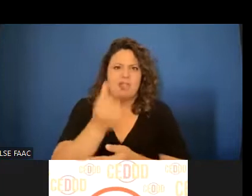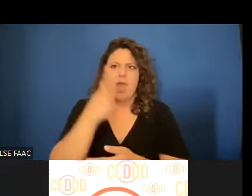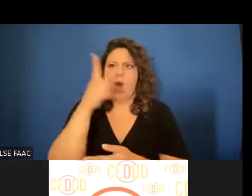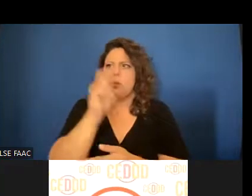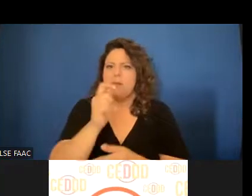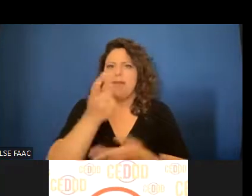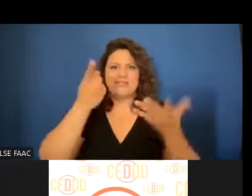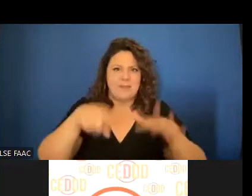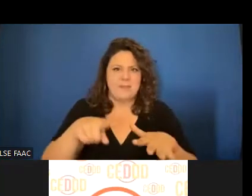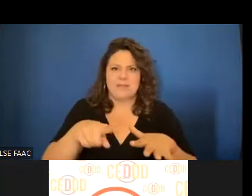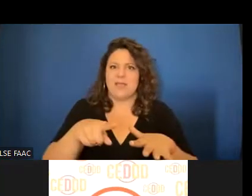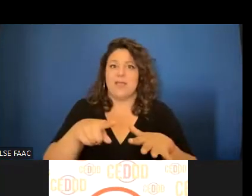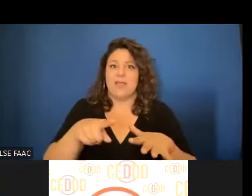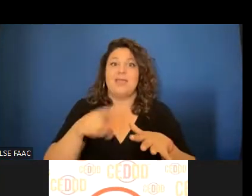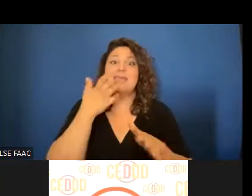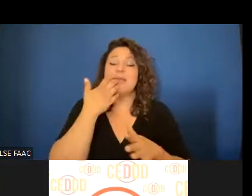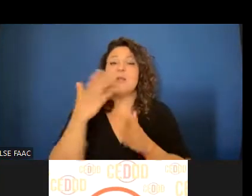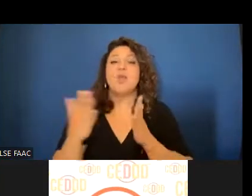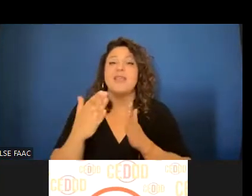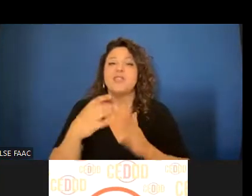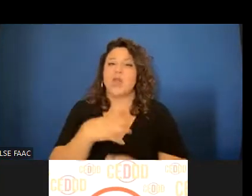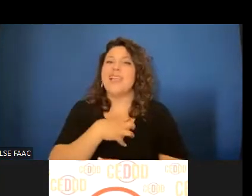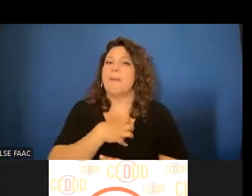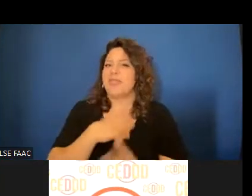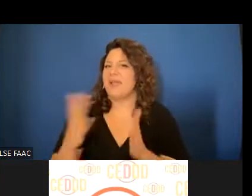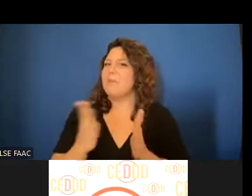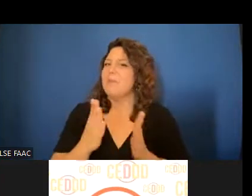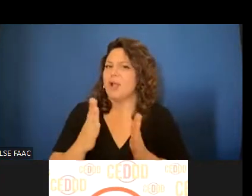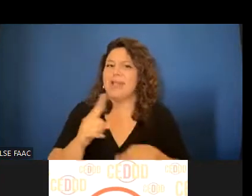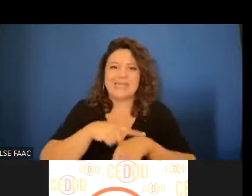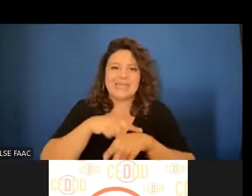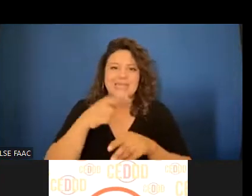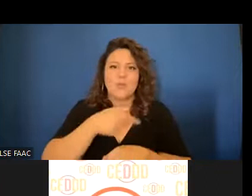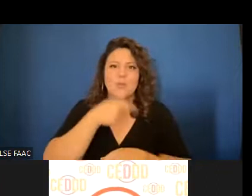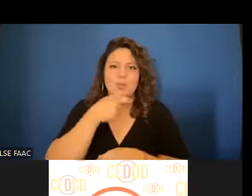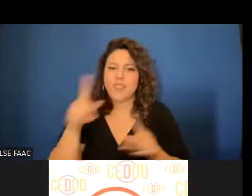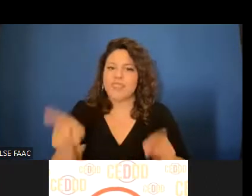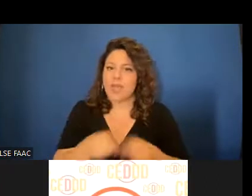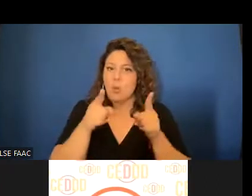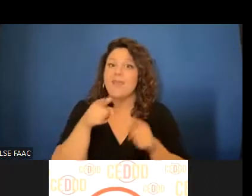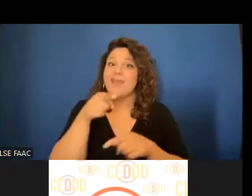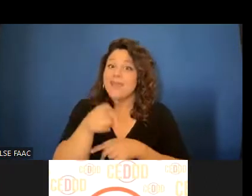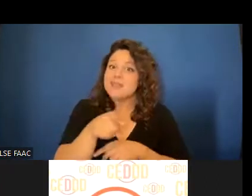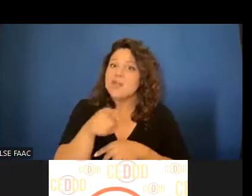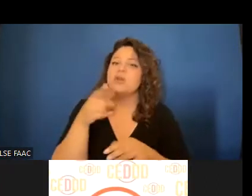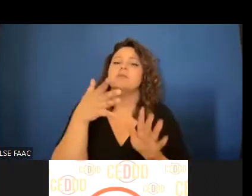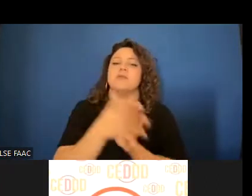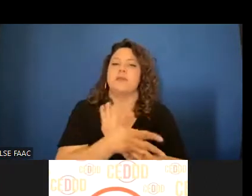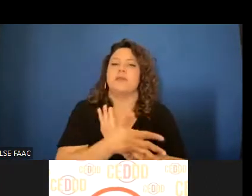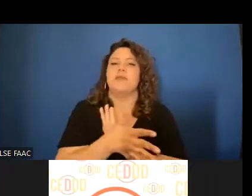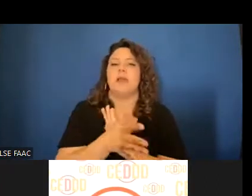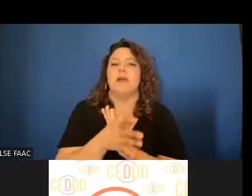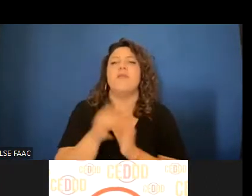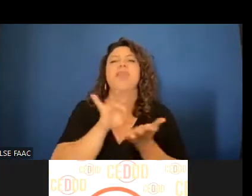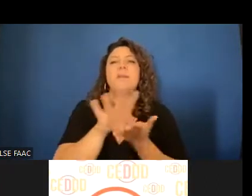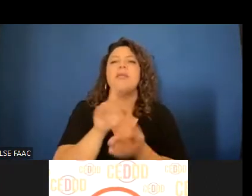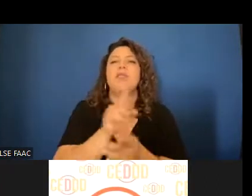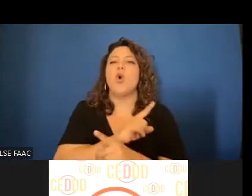discapacidad? Bueno, vamos a ver, esta ley recoge expresamente, evidentemente, la igualdad de trato en cuanto al acceso